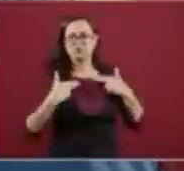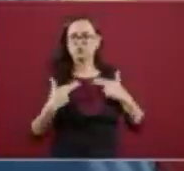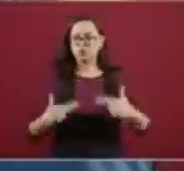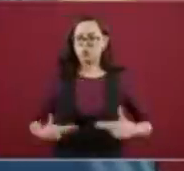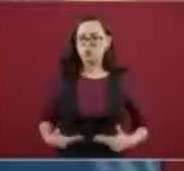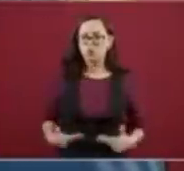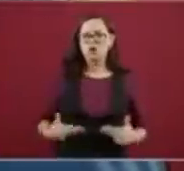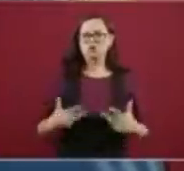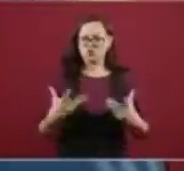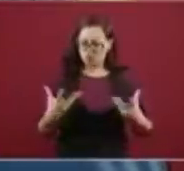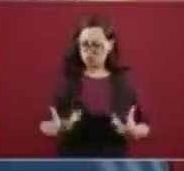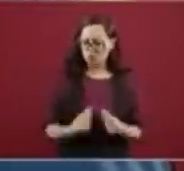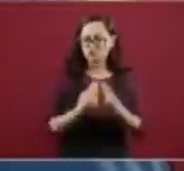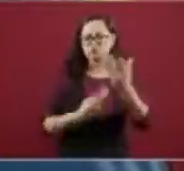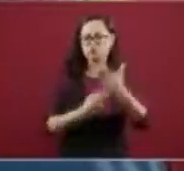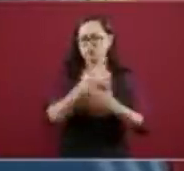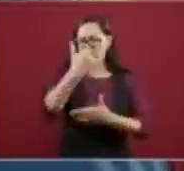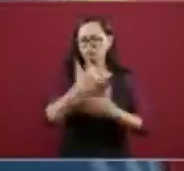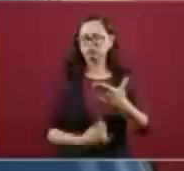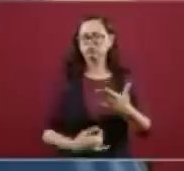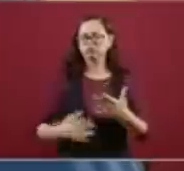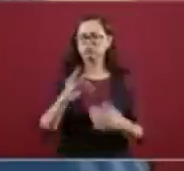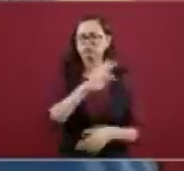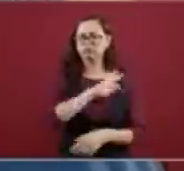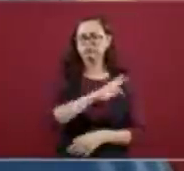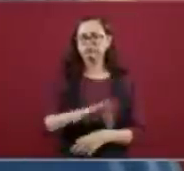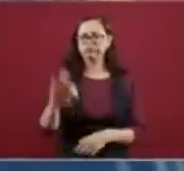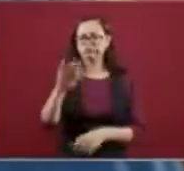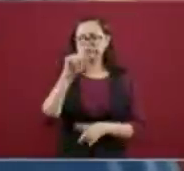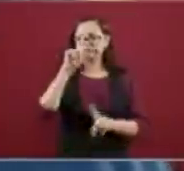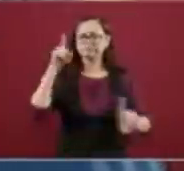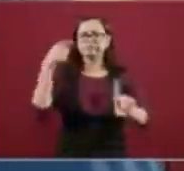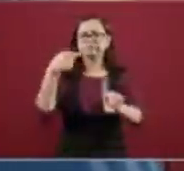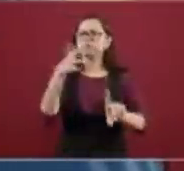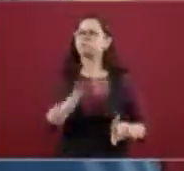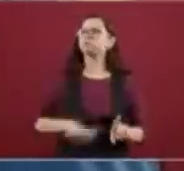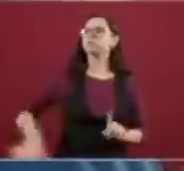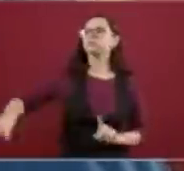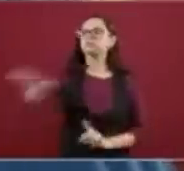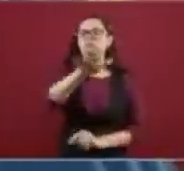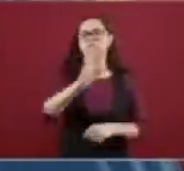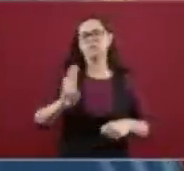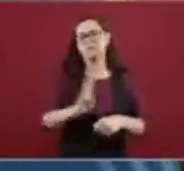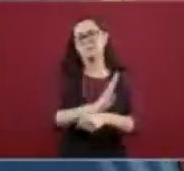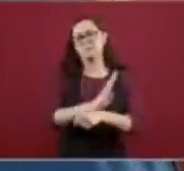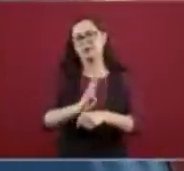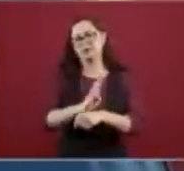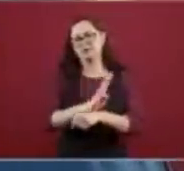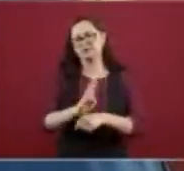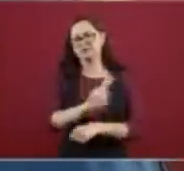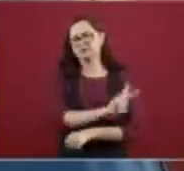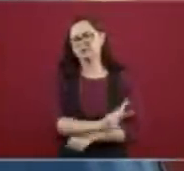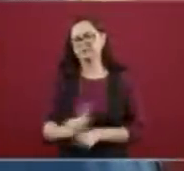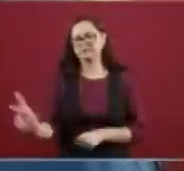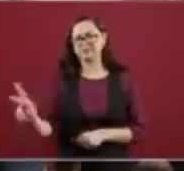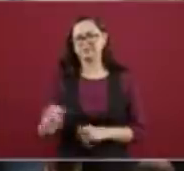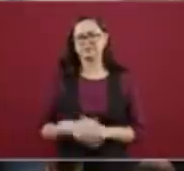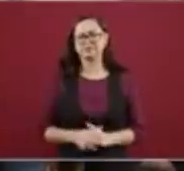como partícipes de un proyecto común para el bien general, para el bienestar de todos. También